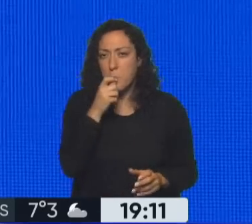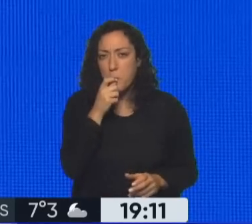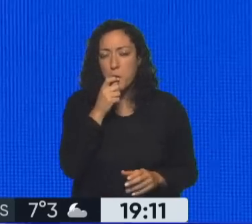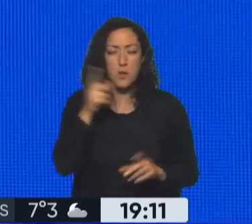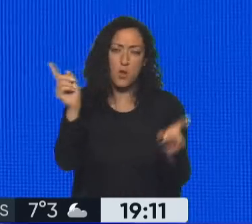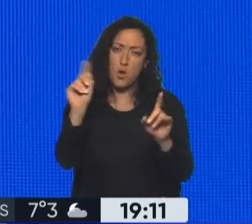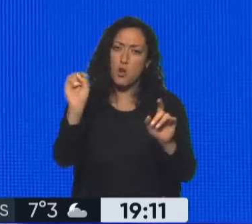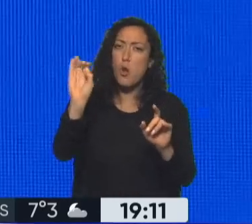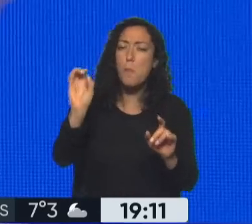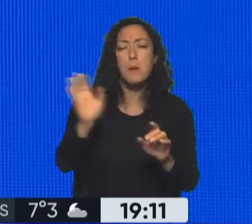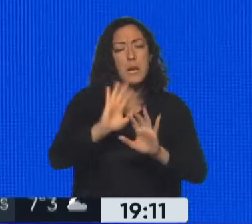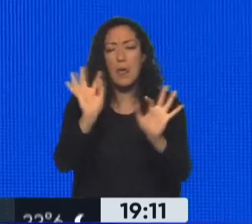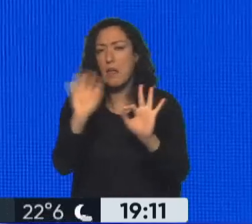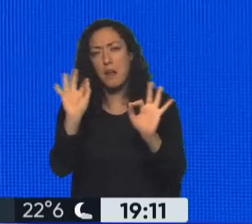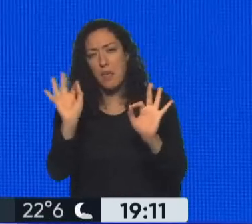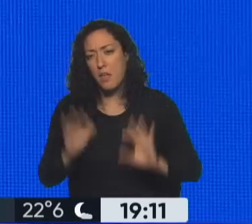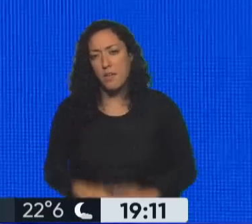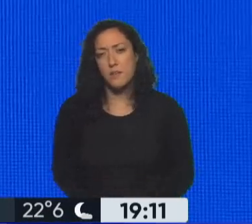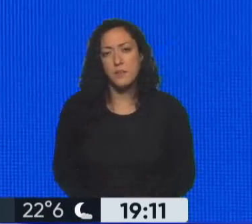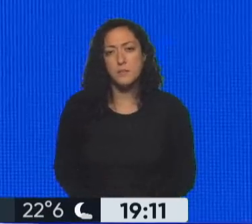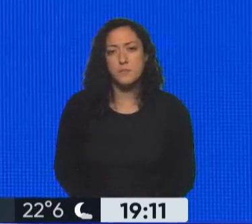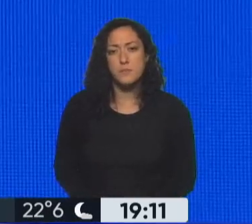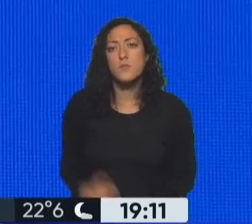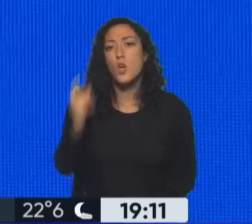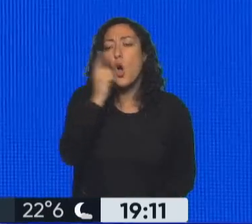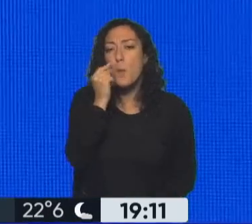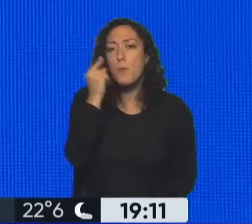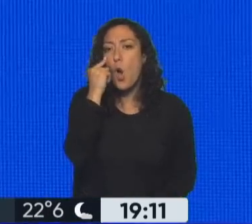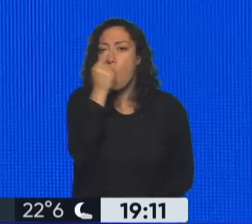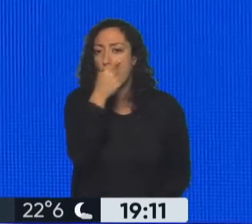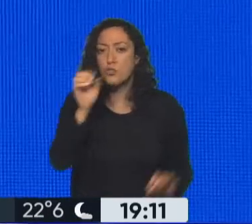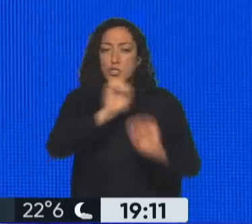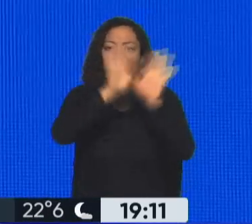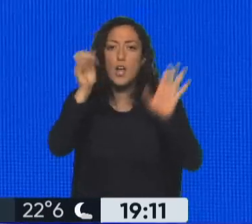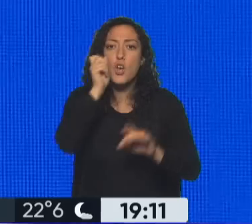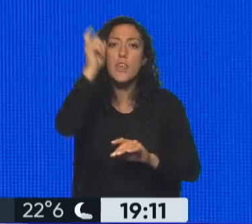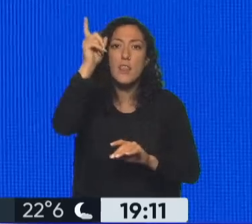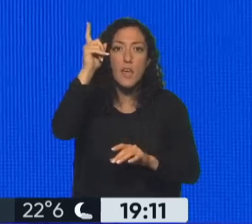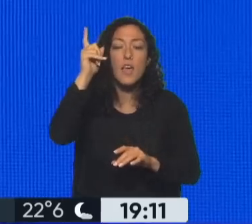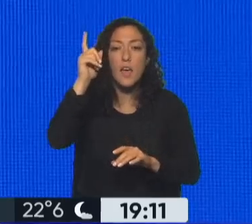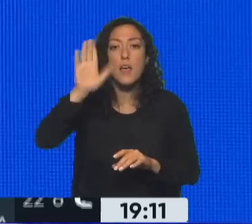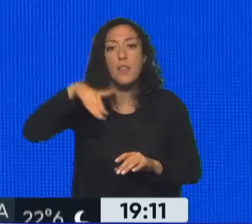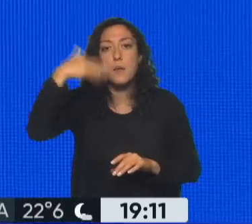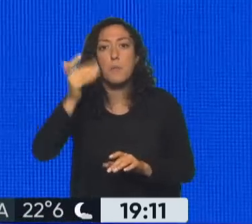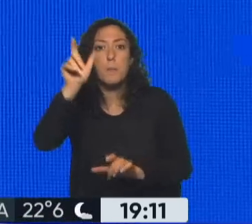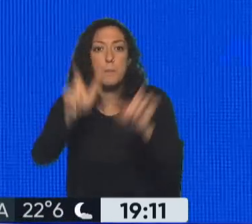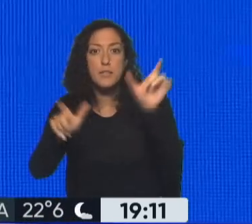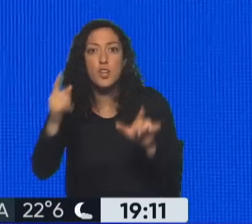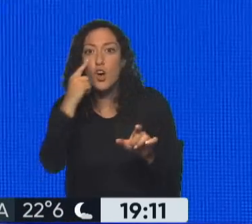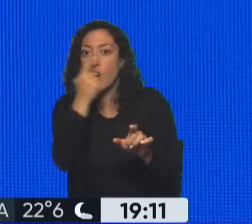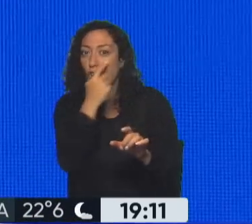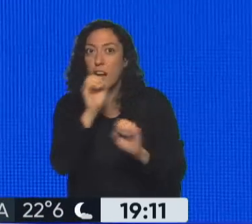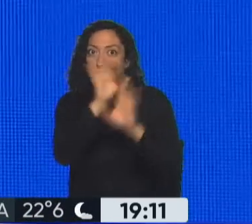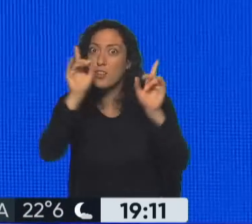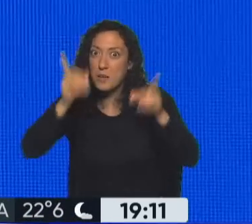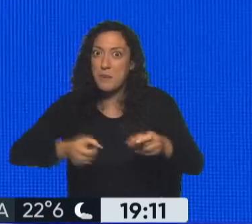hacer nombres ni nada porque no, un señor de ojitos claros, que después tiene discípulos también de ojitos claros ahora en el